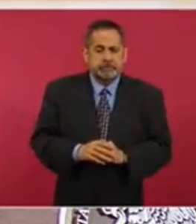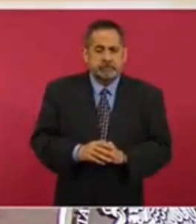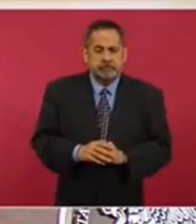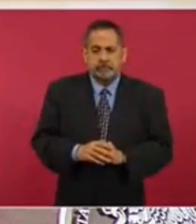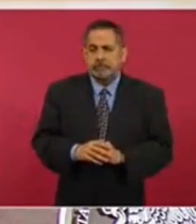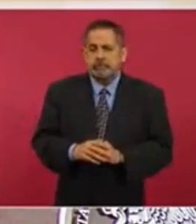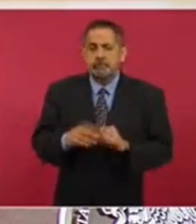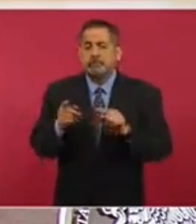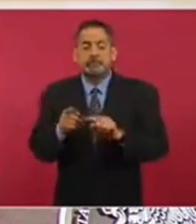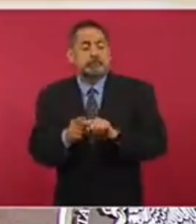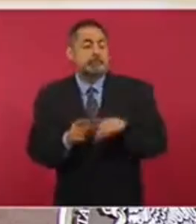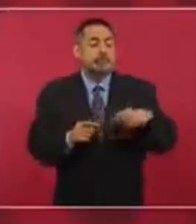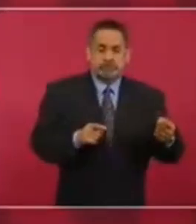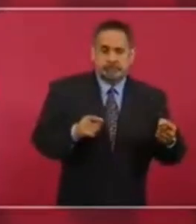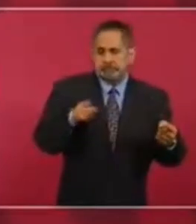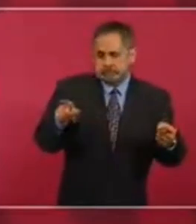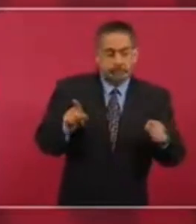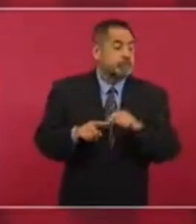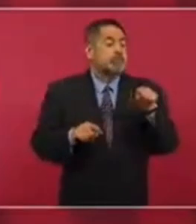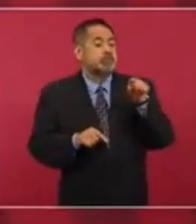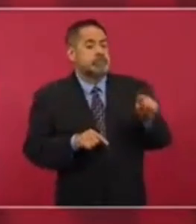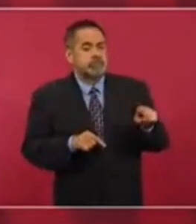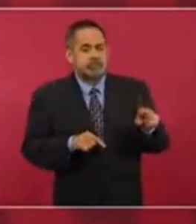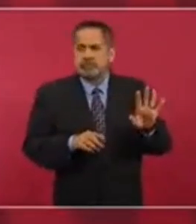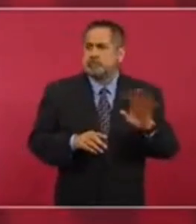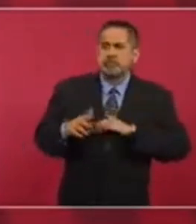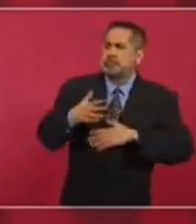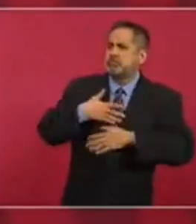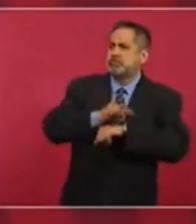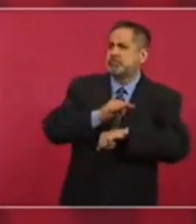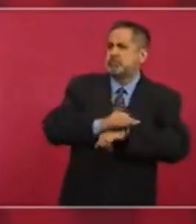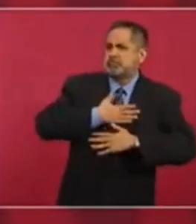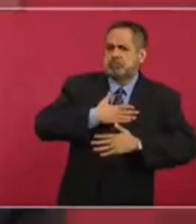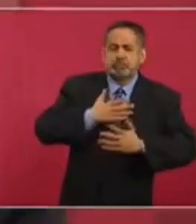La otra parte está defendiendo